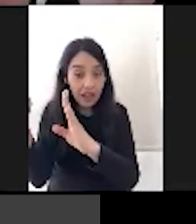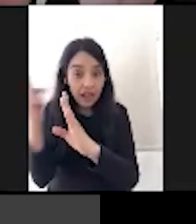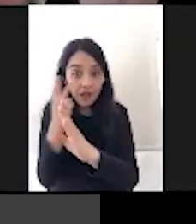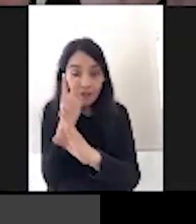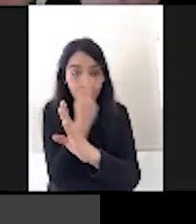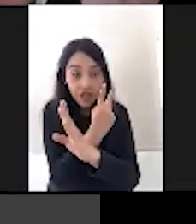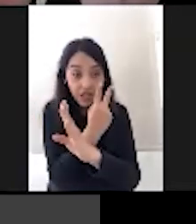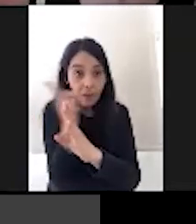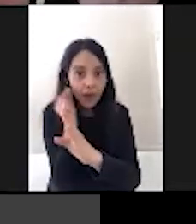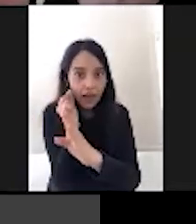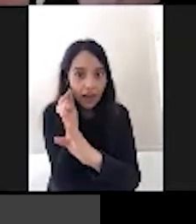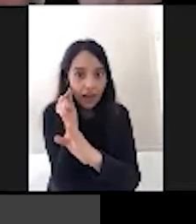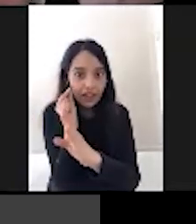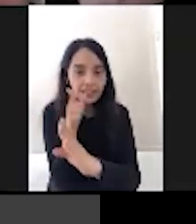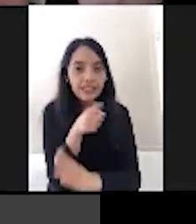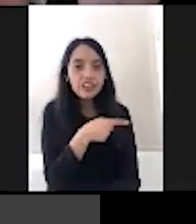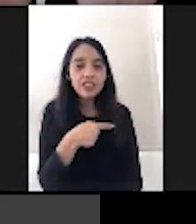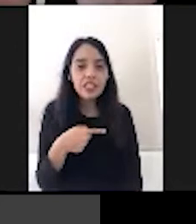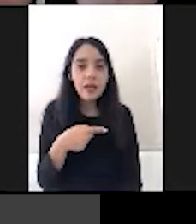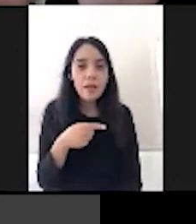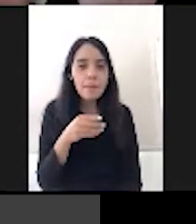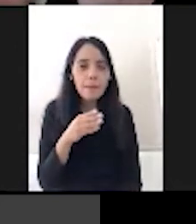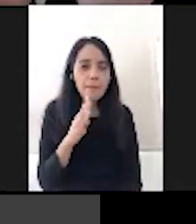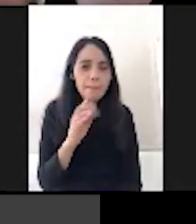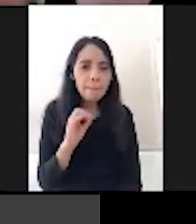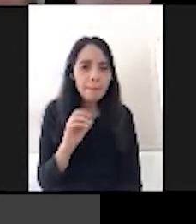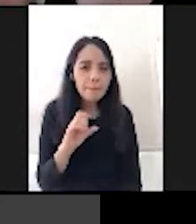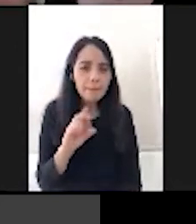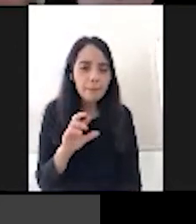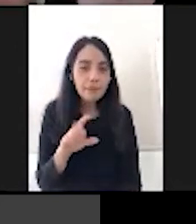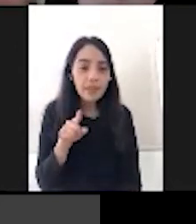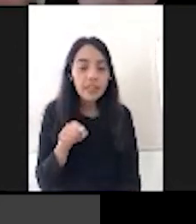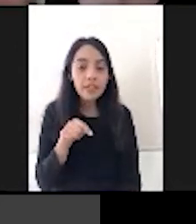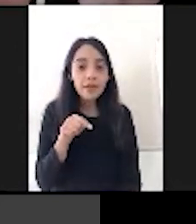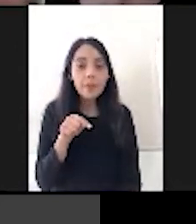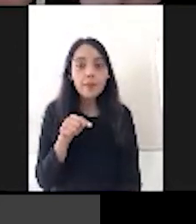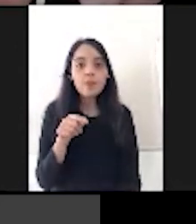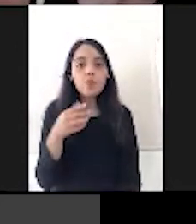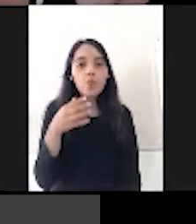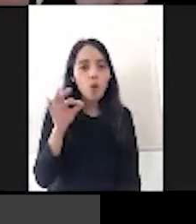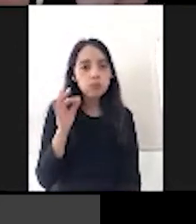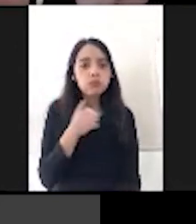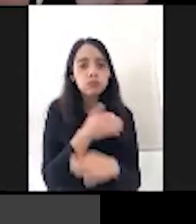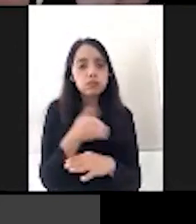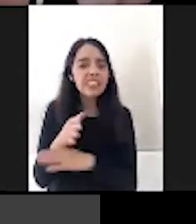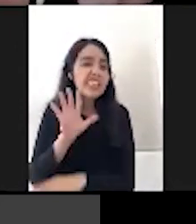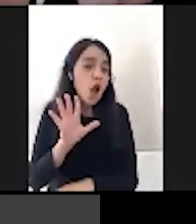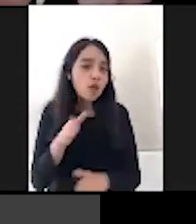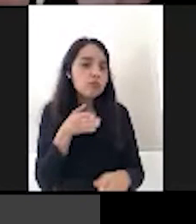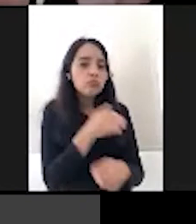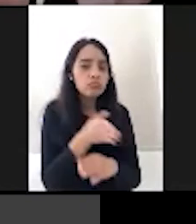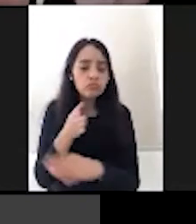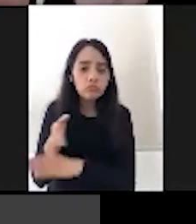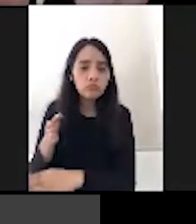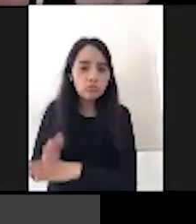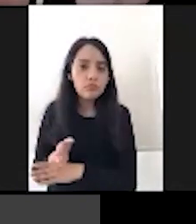Entonces eso es lo que se llama el biofeedback, ¿sí? Y con esta estrategia durante varias sesiones, en general unas 5 o 6 sesiones en las que hay reportado en la